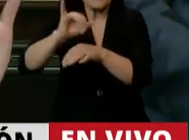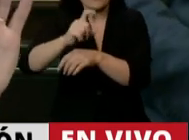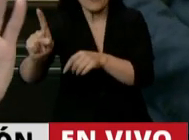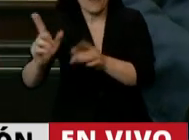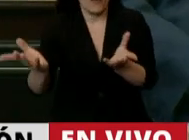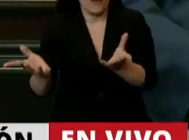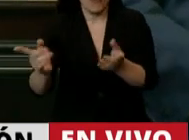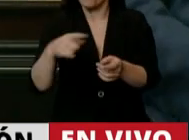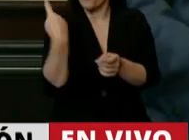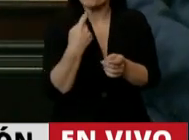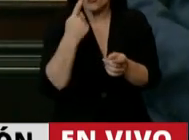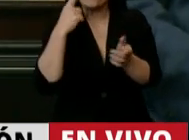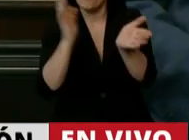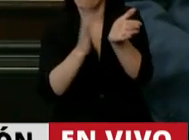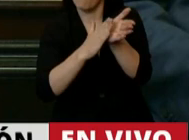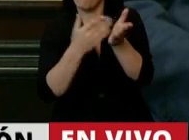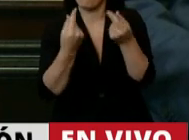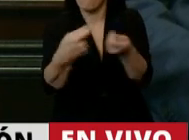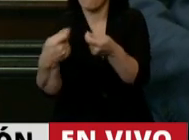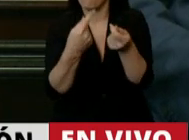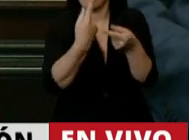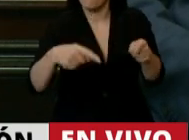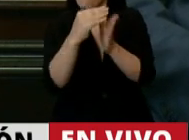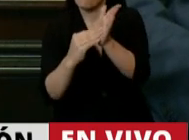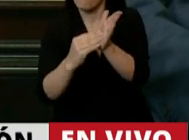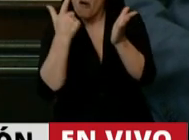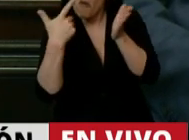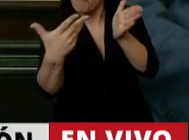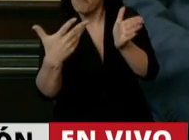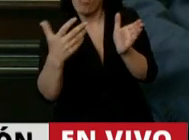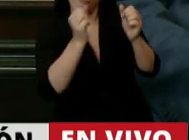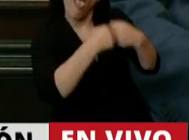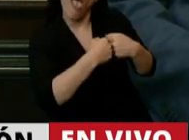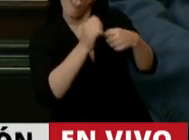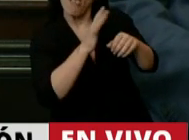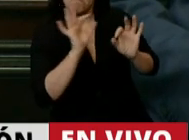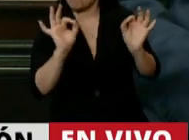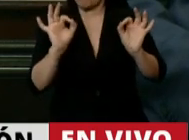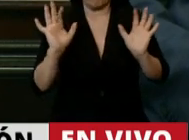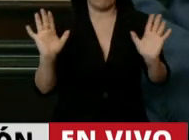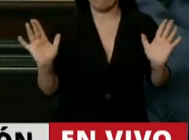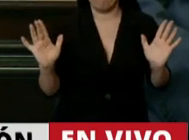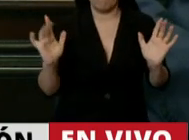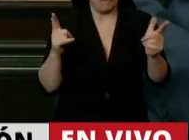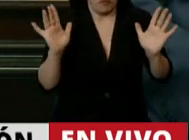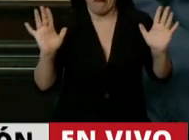Porque nosotros podemos exhibir lo que hacemos. No tenemos nada que ocultar. Ahora también